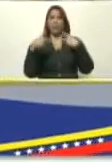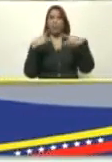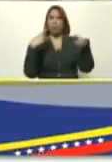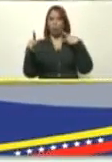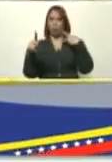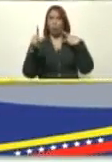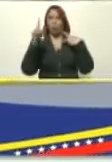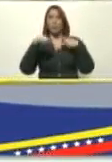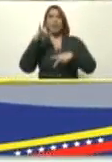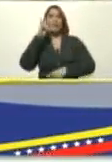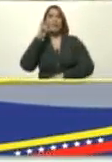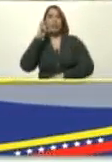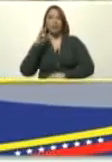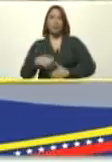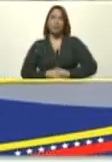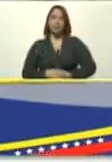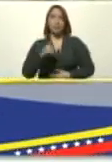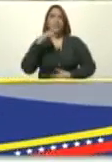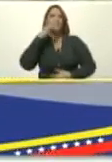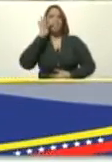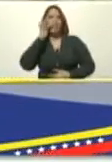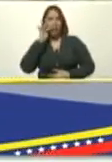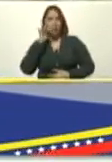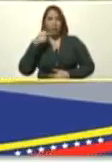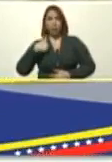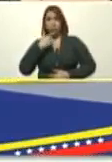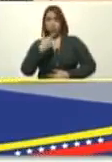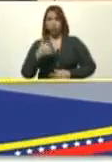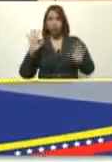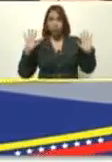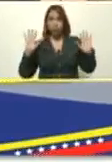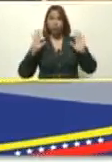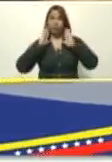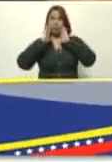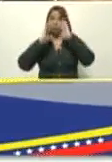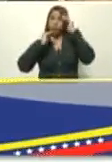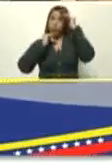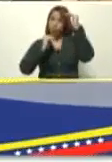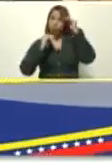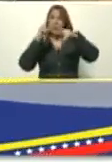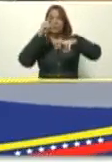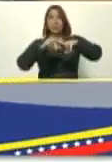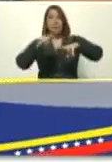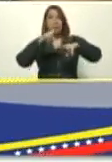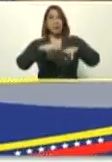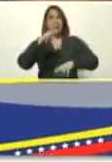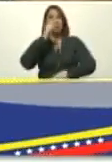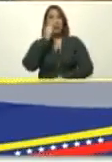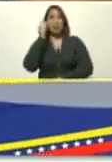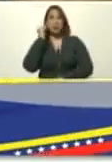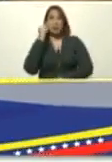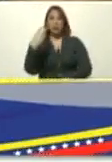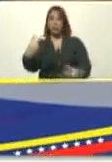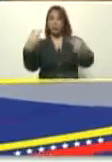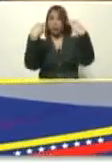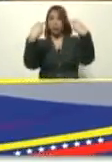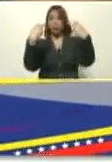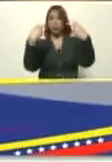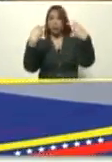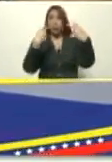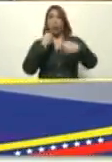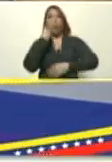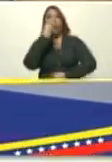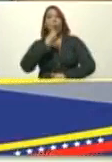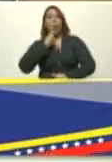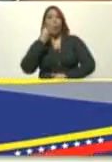el Instagram y en el Facebook, esto que voy a decir. Atención, niños y niñas que me escuchan, jóvenes